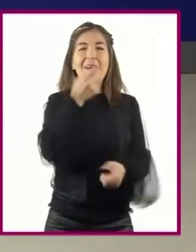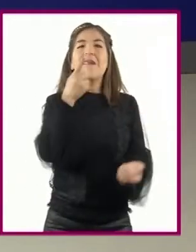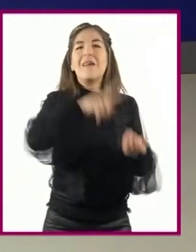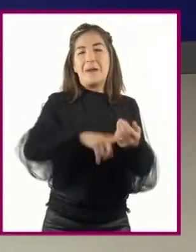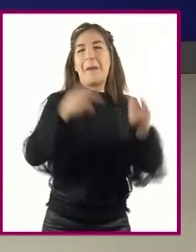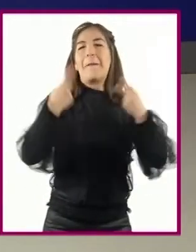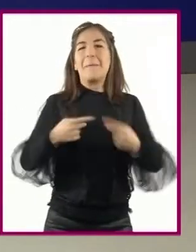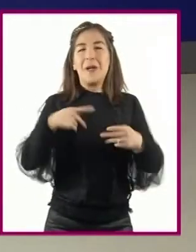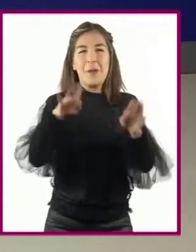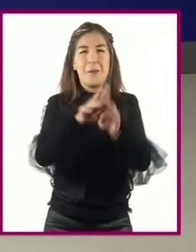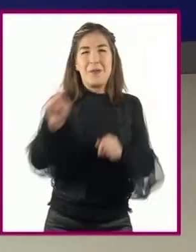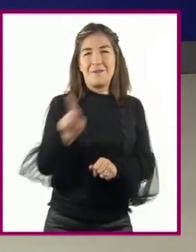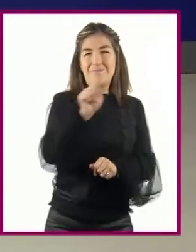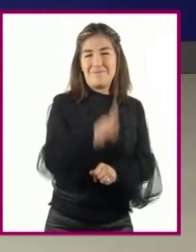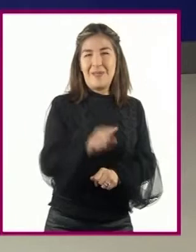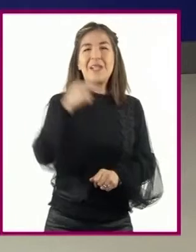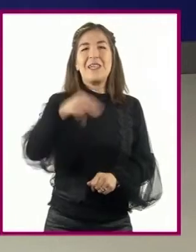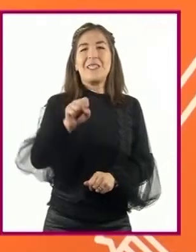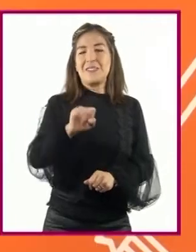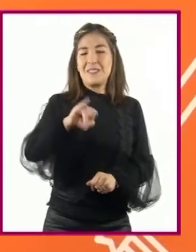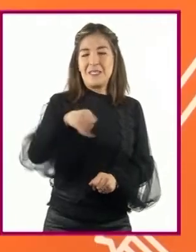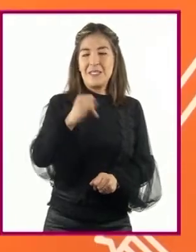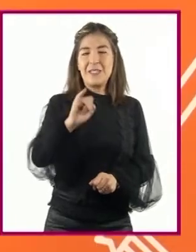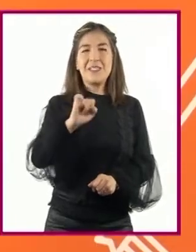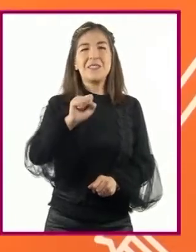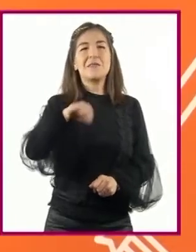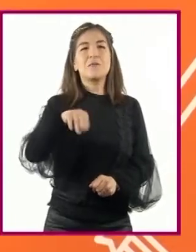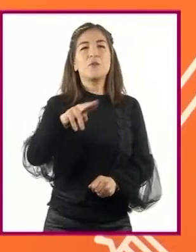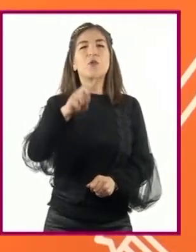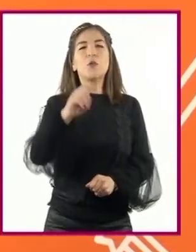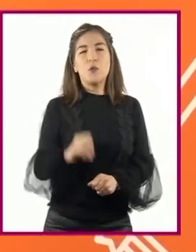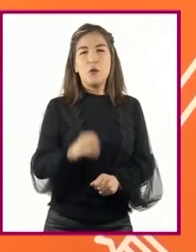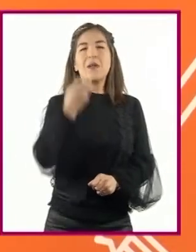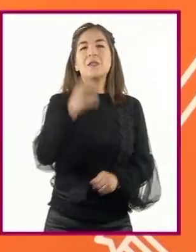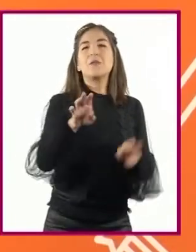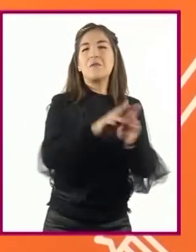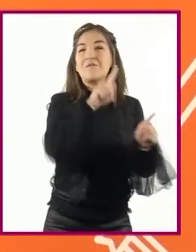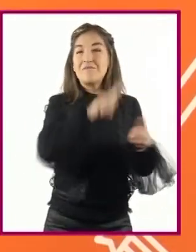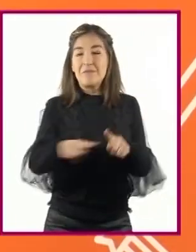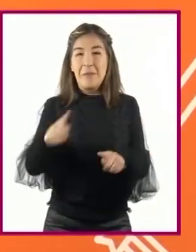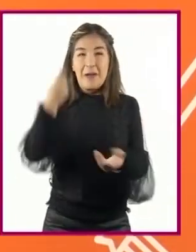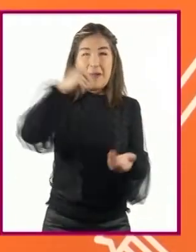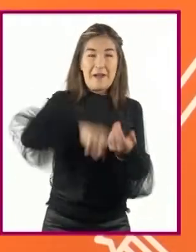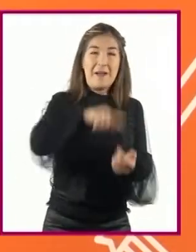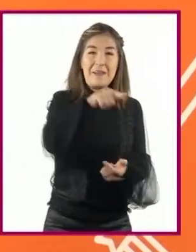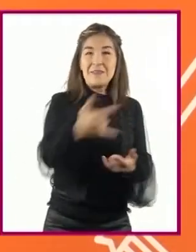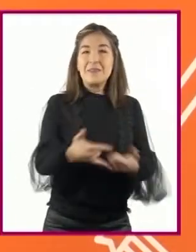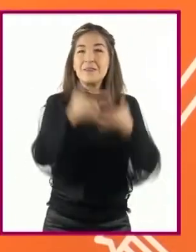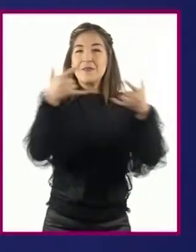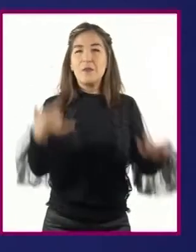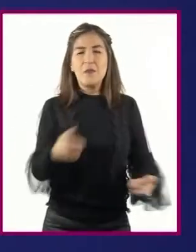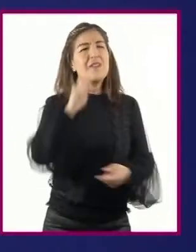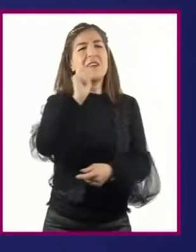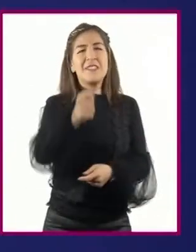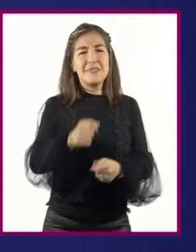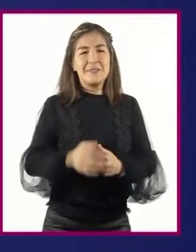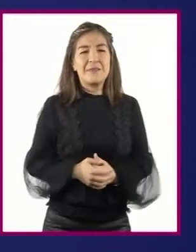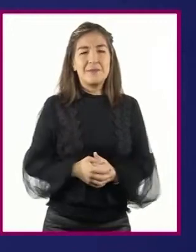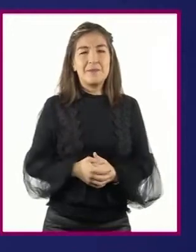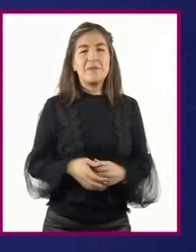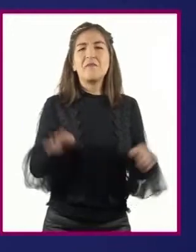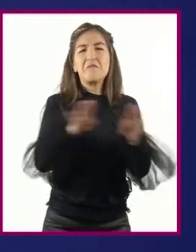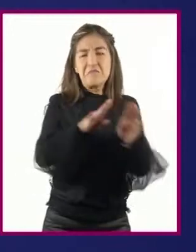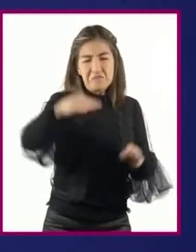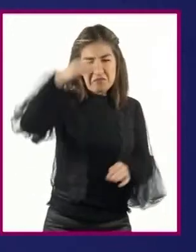personaje, Sigismundo, que a causa de distintas situaciones de la trama llega a un punto en que